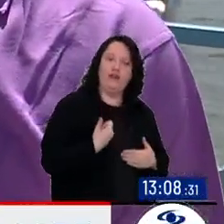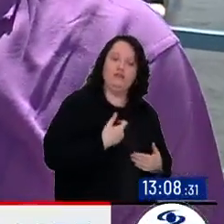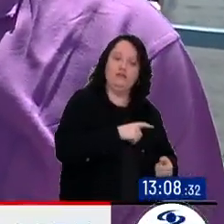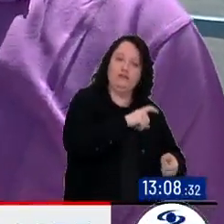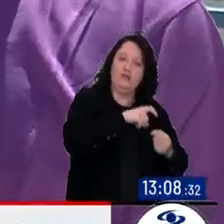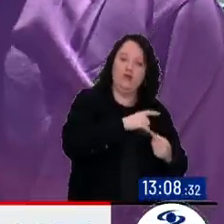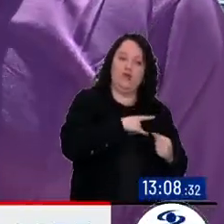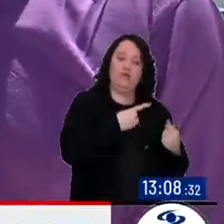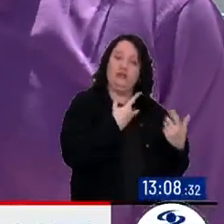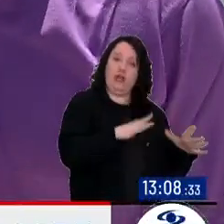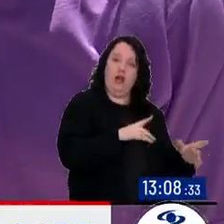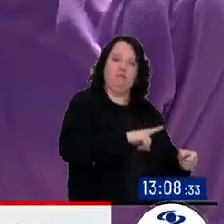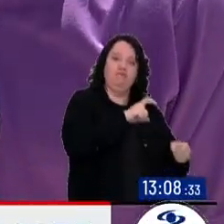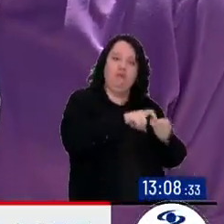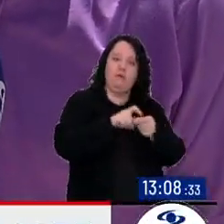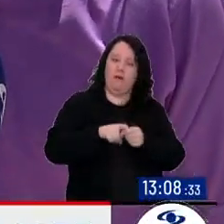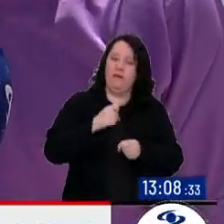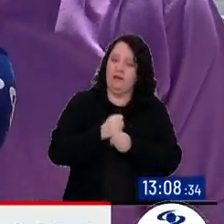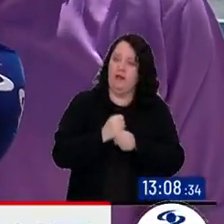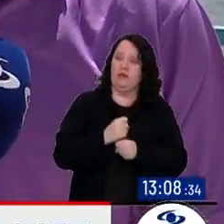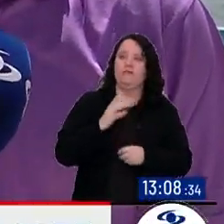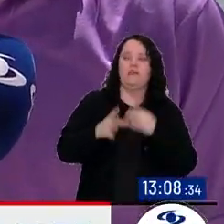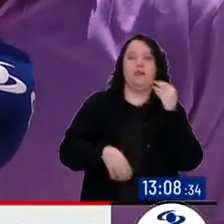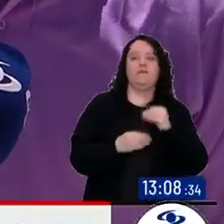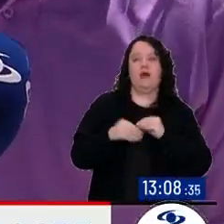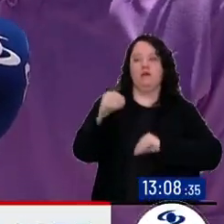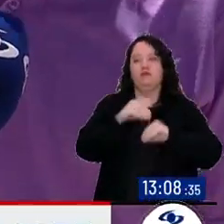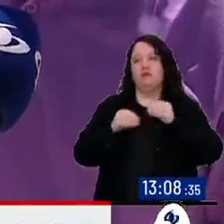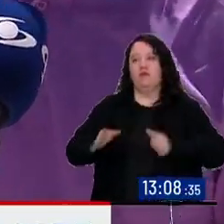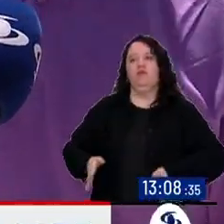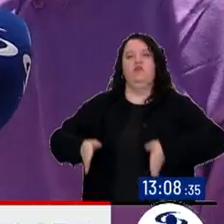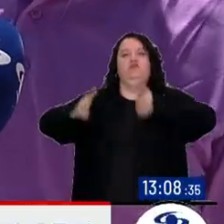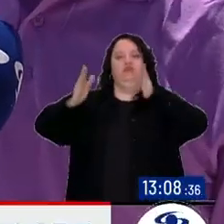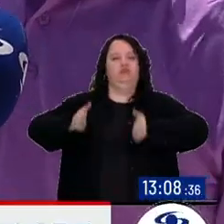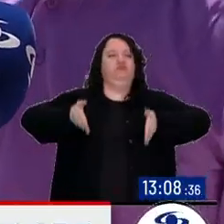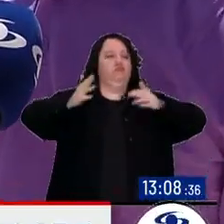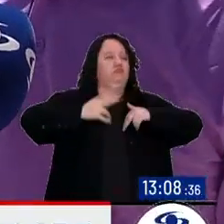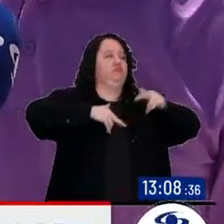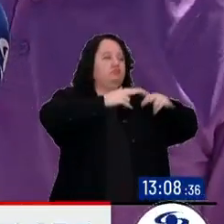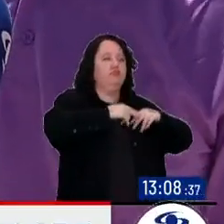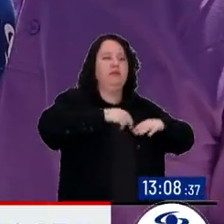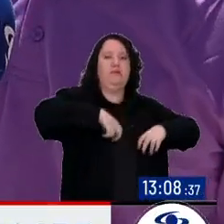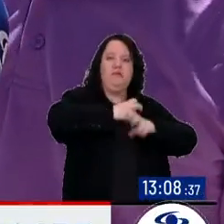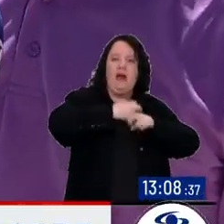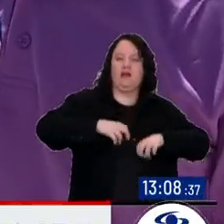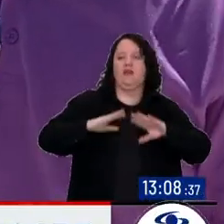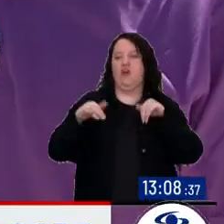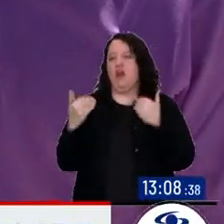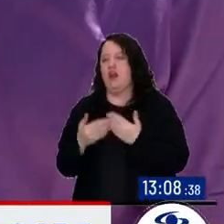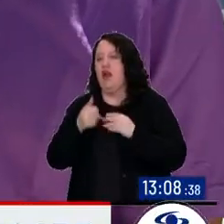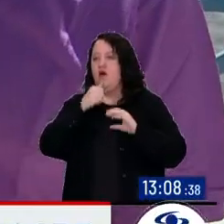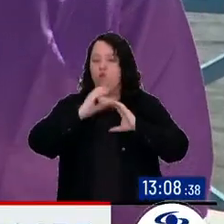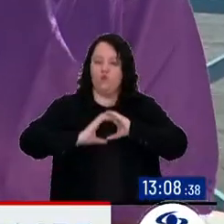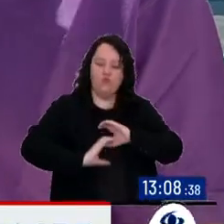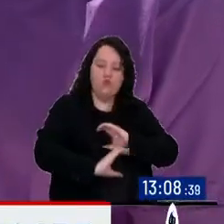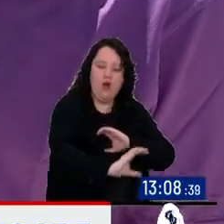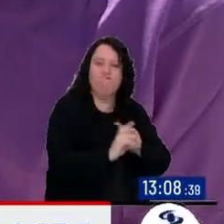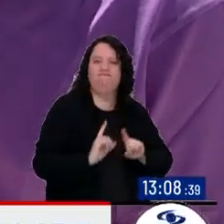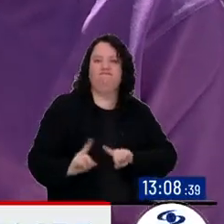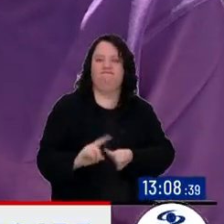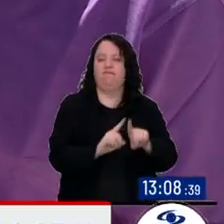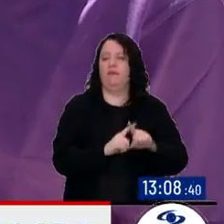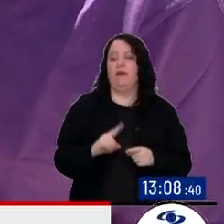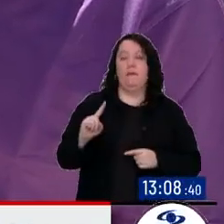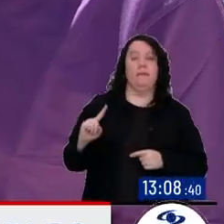salido de la universidad. Voy a generar también obras de infraestructura a todo nivel. Parques, escuelas, acueducto, alcantarillado. El